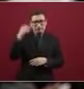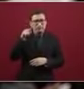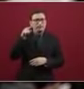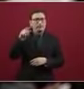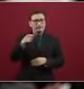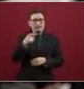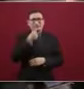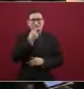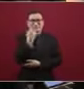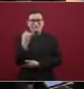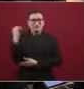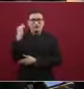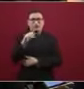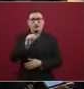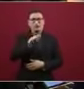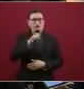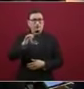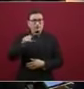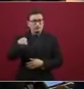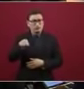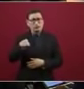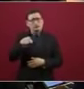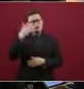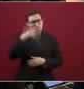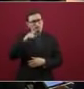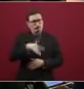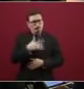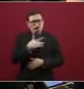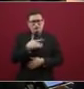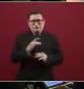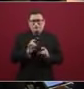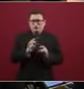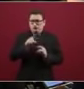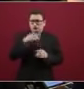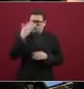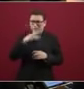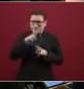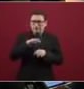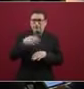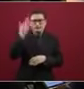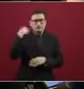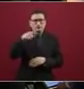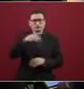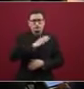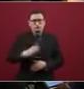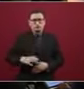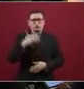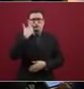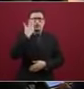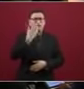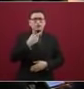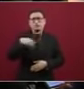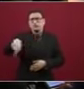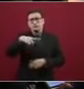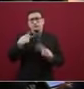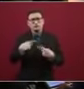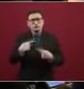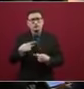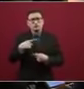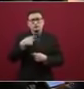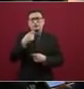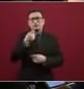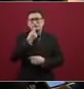En particular, sabemos que usted ha sido muy sensible en ese tema, que en la campaña comprometió que habría justicia para los padres y para